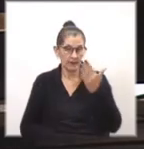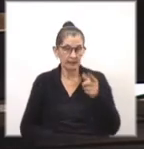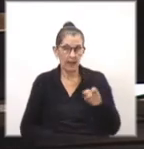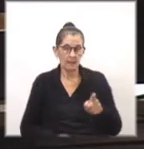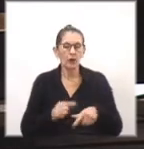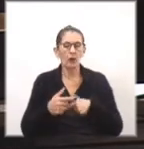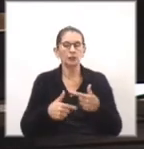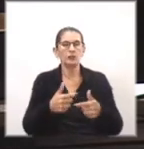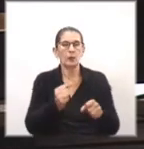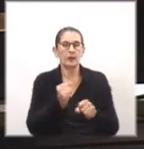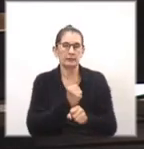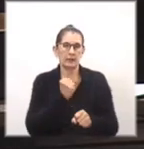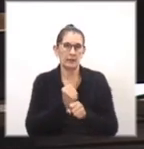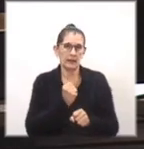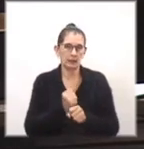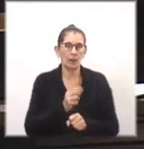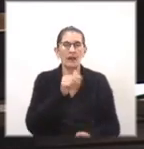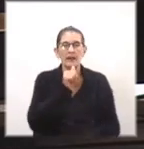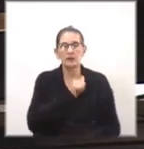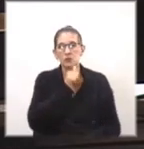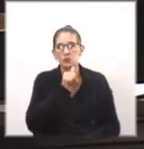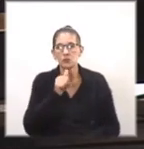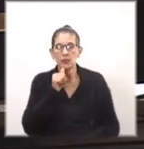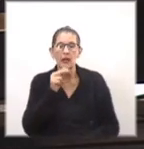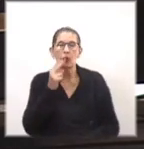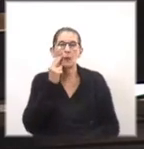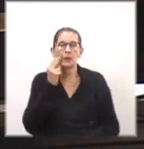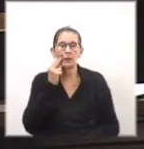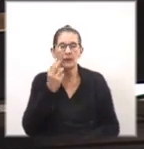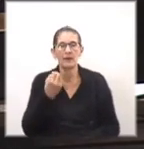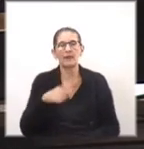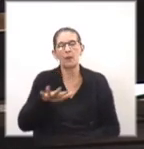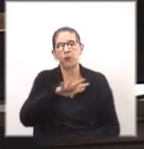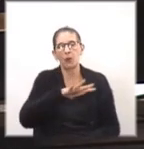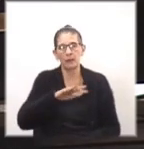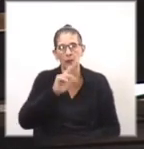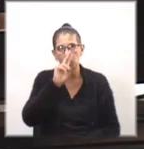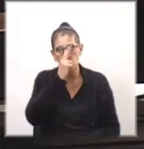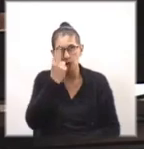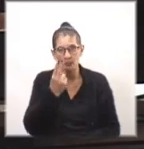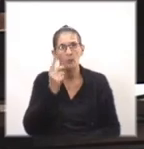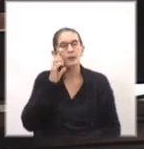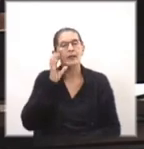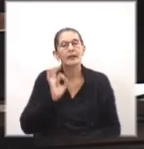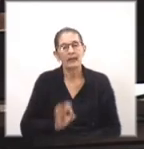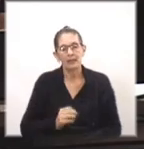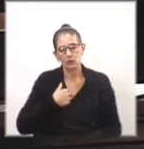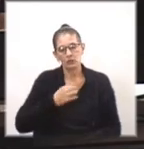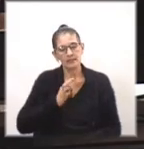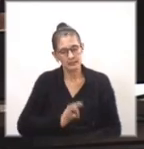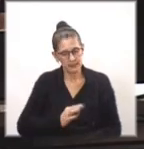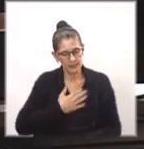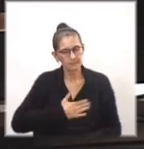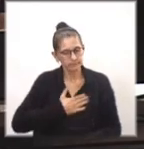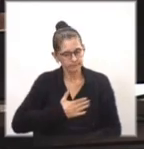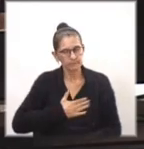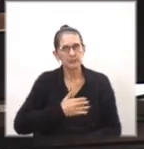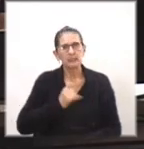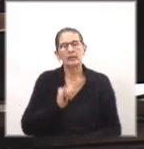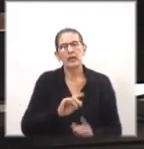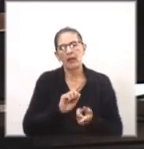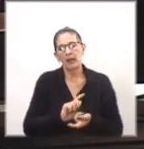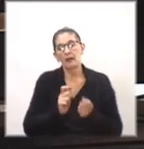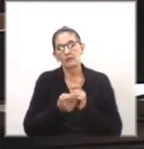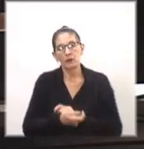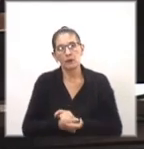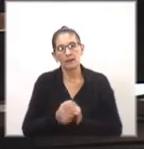continuará trabajando para resolver los problemas del pueblo uruguayo, porque creemos y estamos convencidos de que otra reforma será